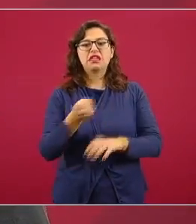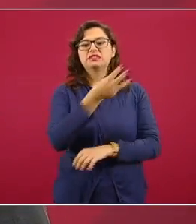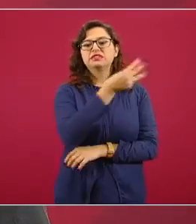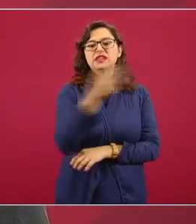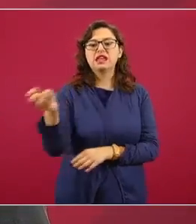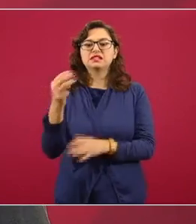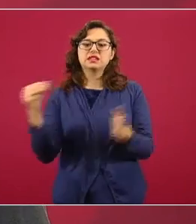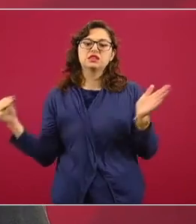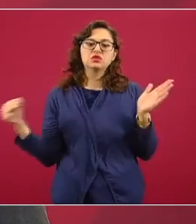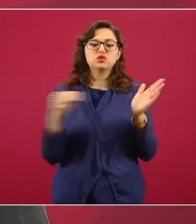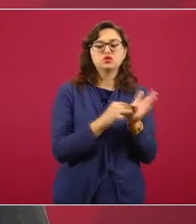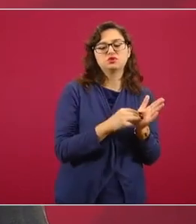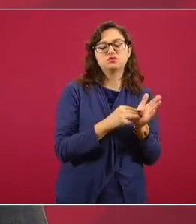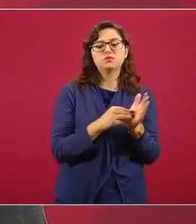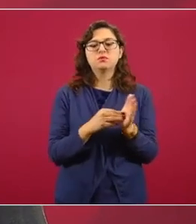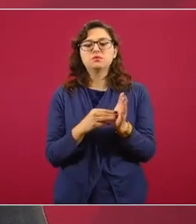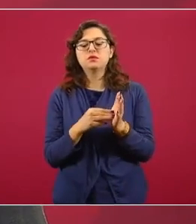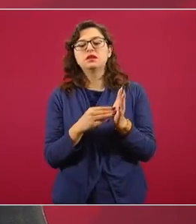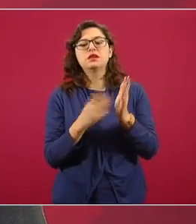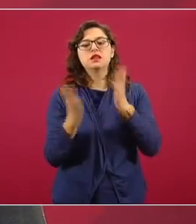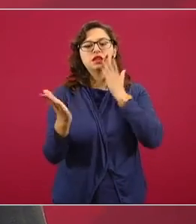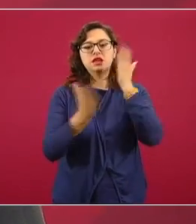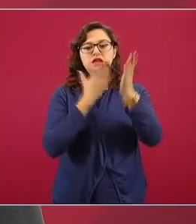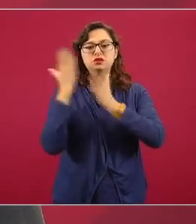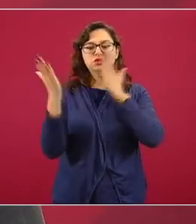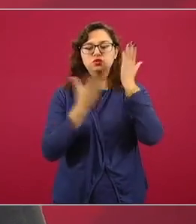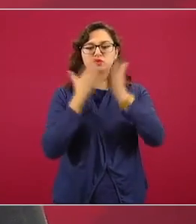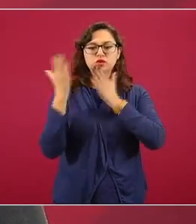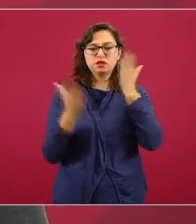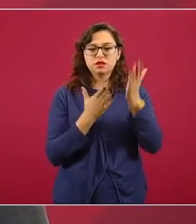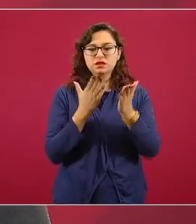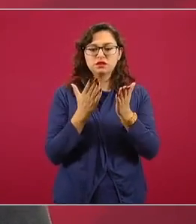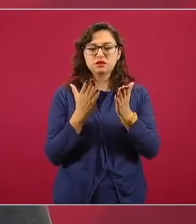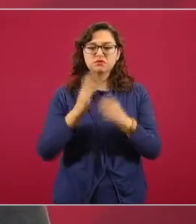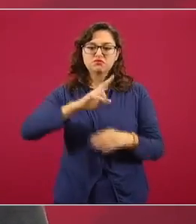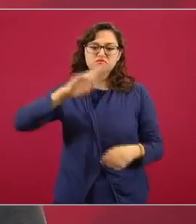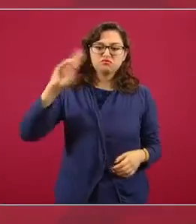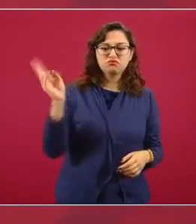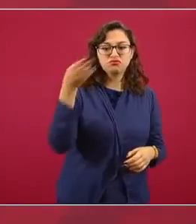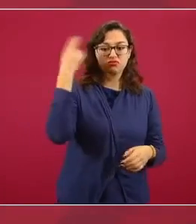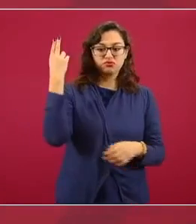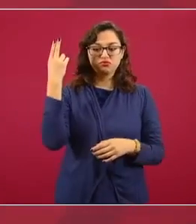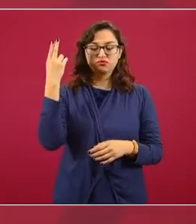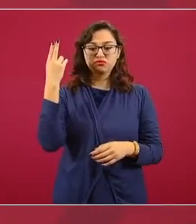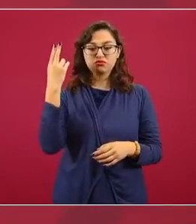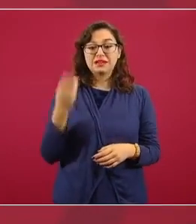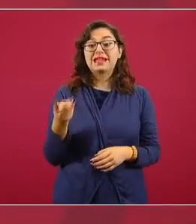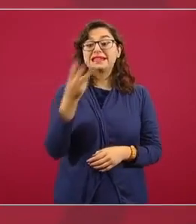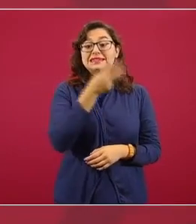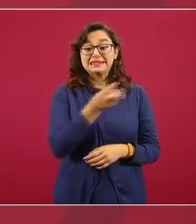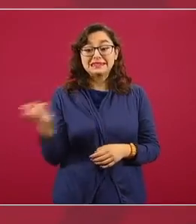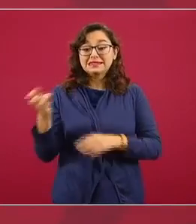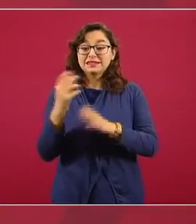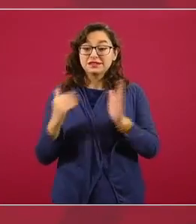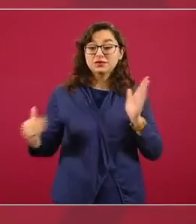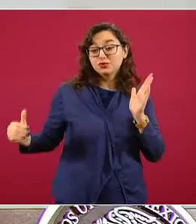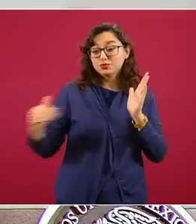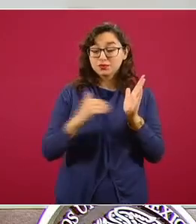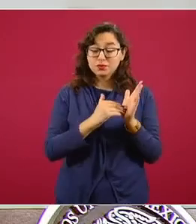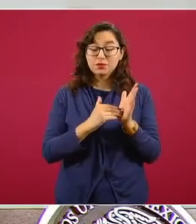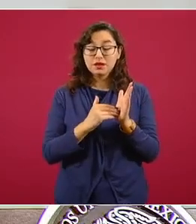estudiantes de nivel superior, de jóvenes que están estudiando en universidades, más de